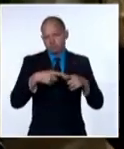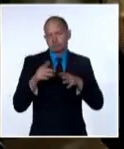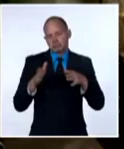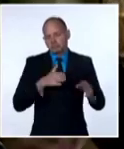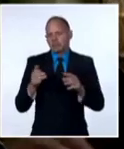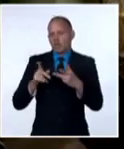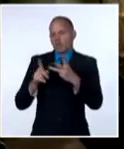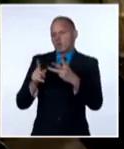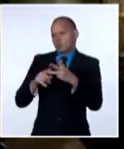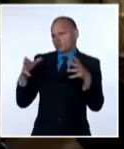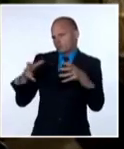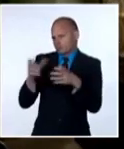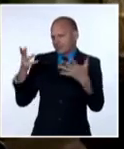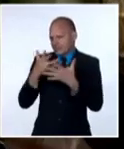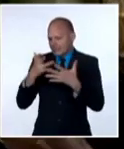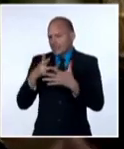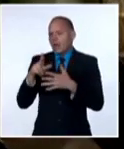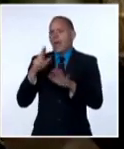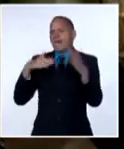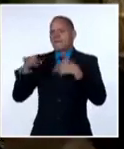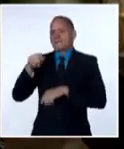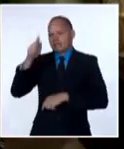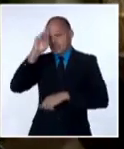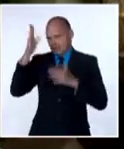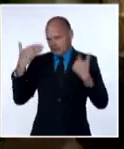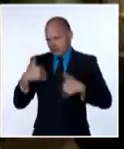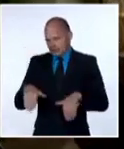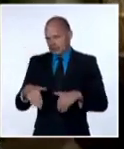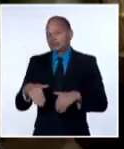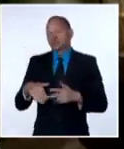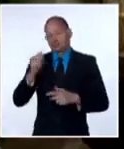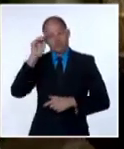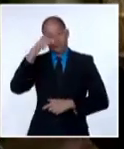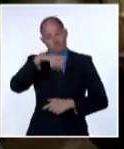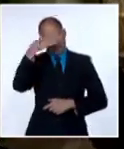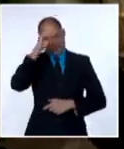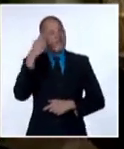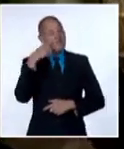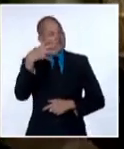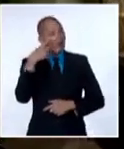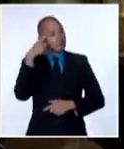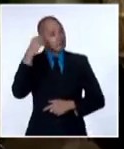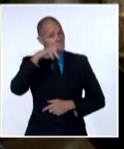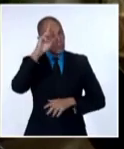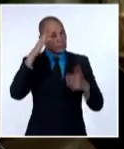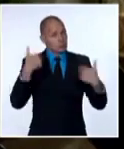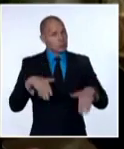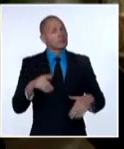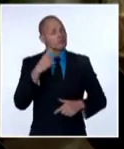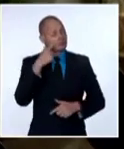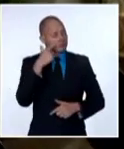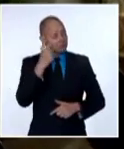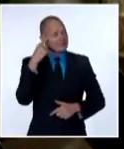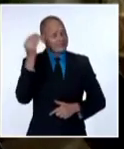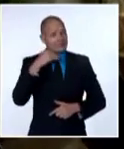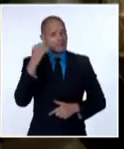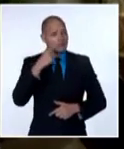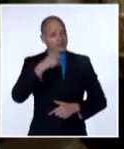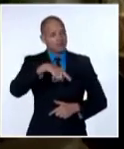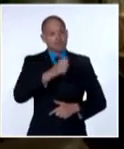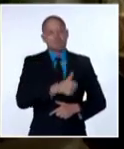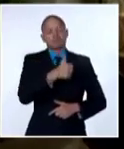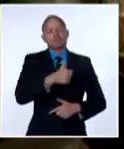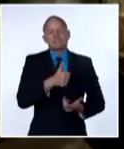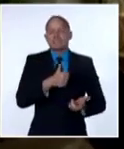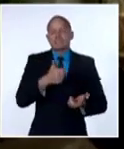Vendrá gente también del Ministerio de Salud, porque Cuba es muy, muy desarrollada en eso, conocemos todo ese avance. Y queremos hacer